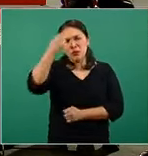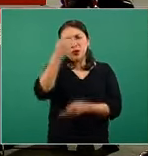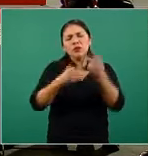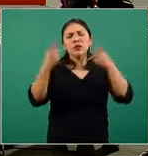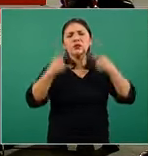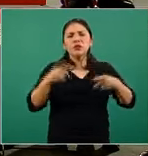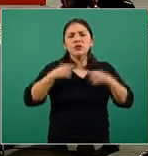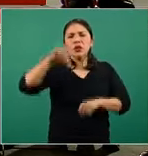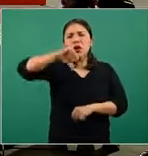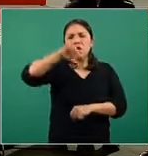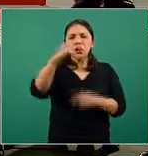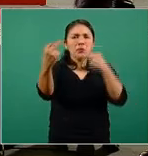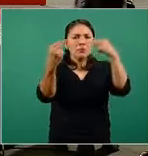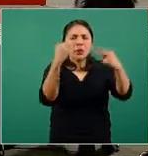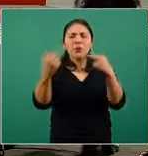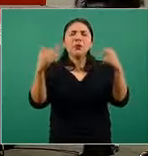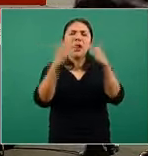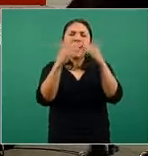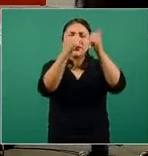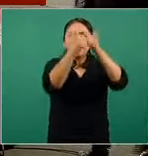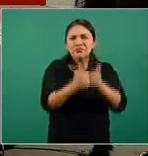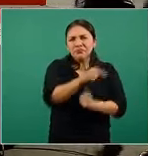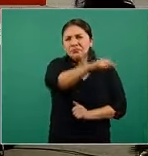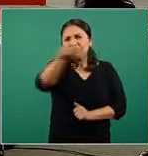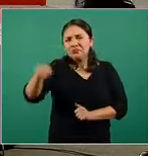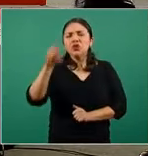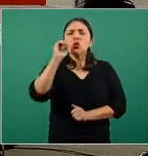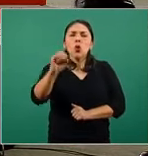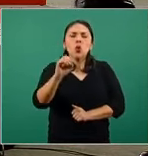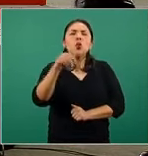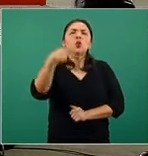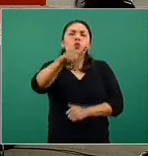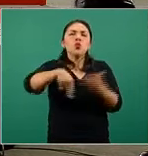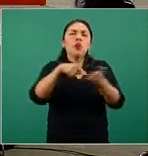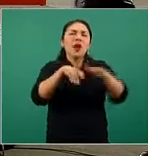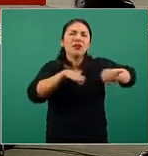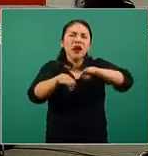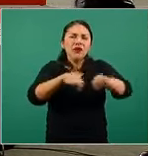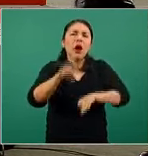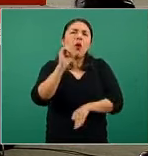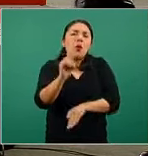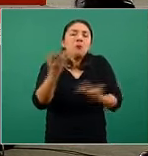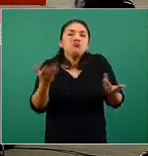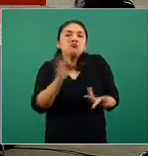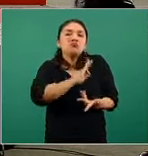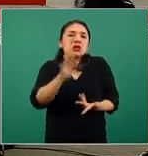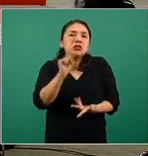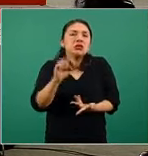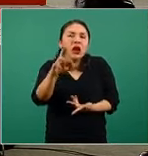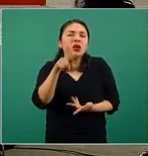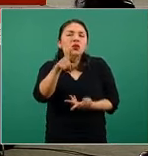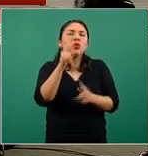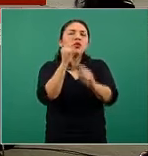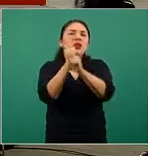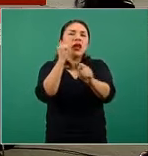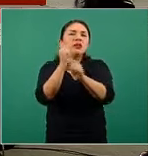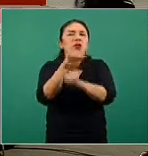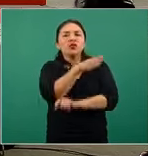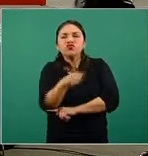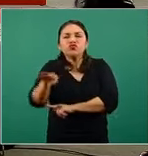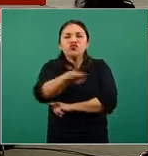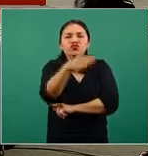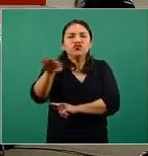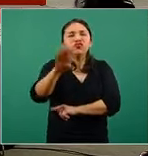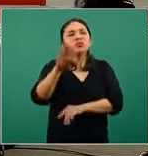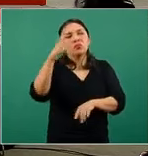sintonizan desde sus hogares o lugares de trabajo o inclusive a lo mejor en el transporte